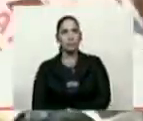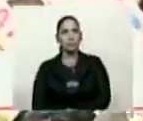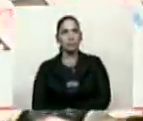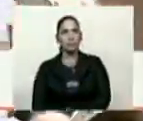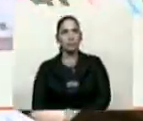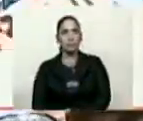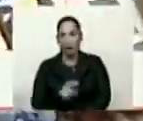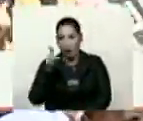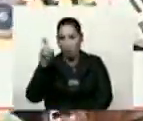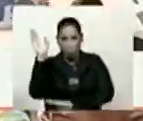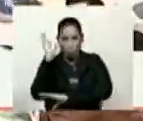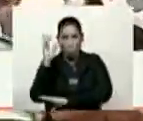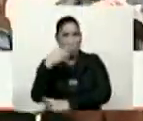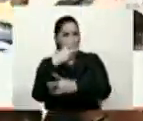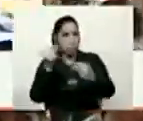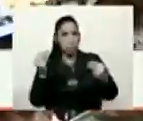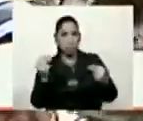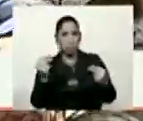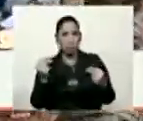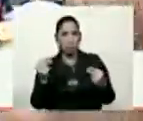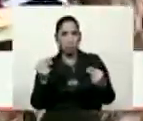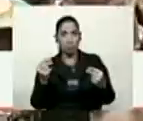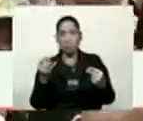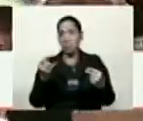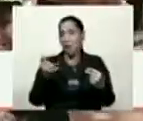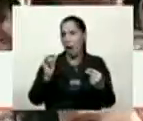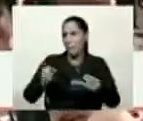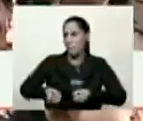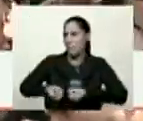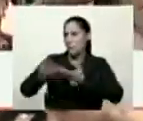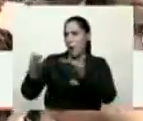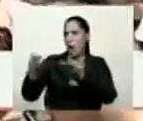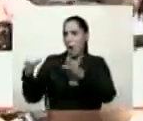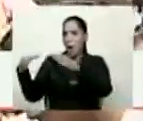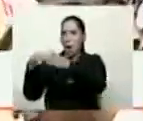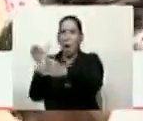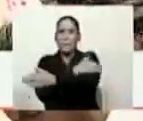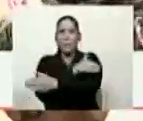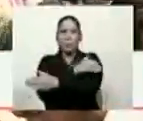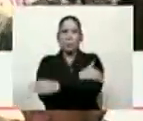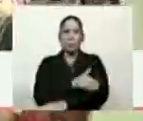Allá no, allá están entregados a la oligarquía.